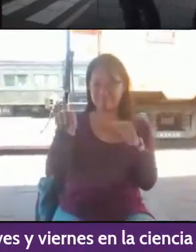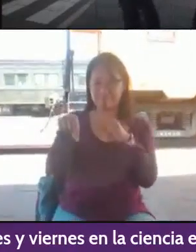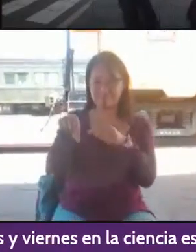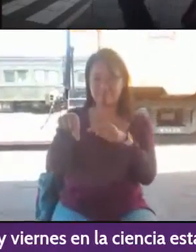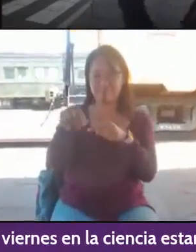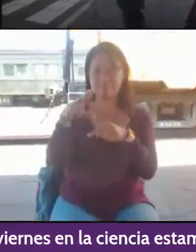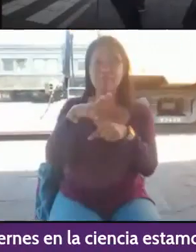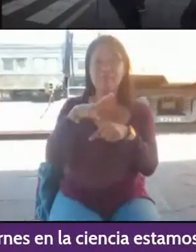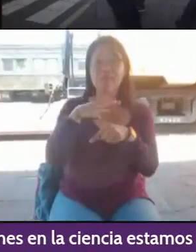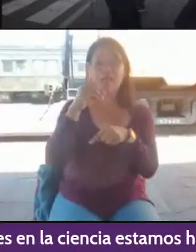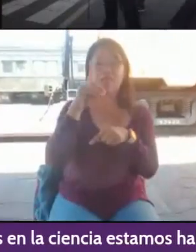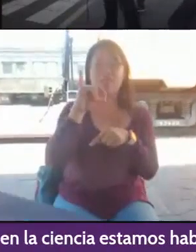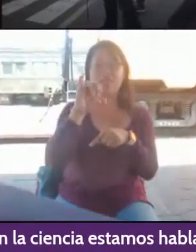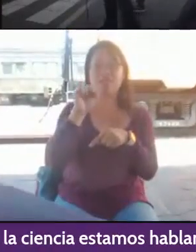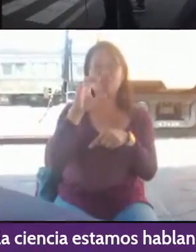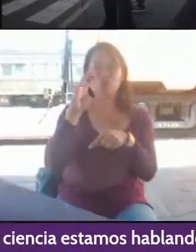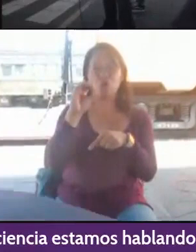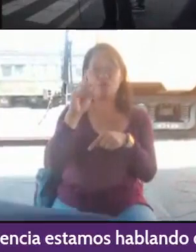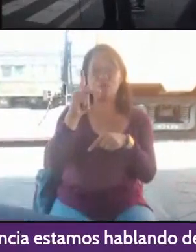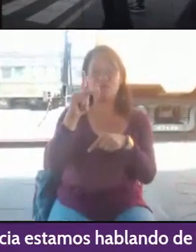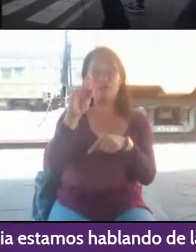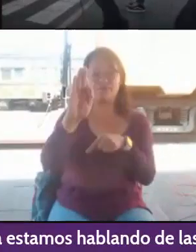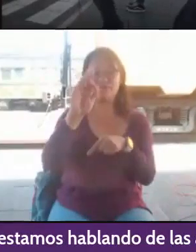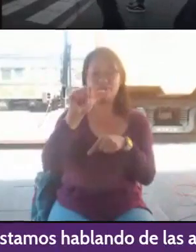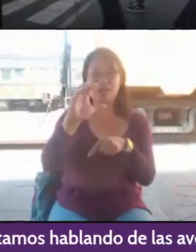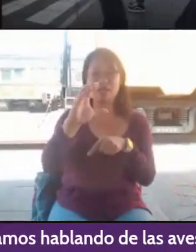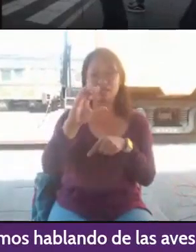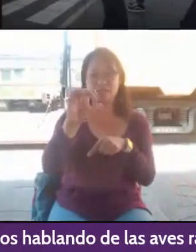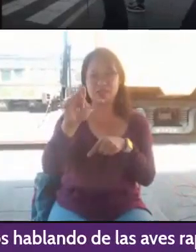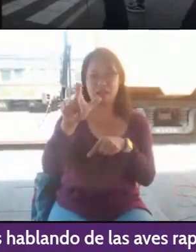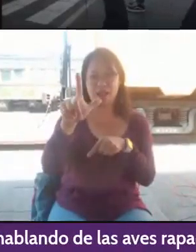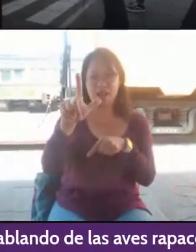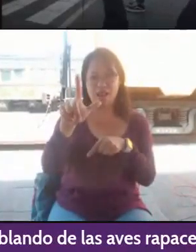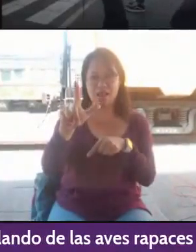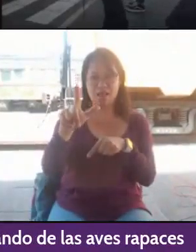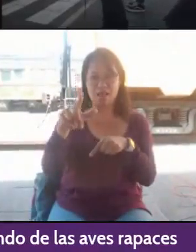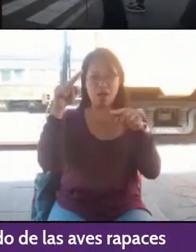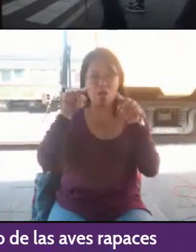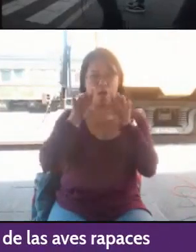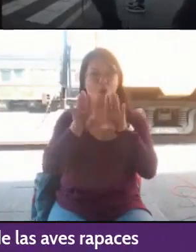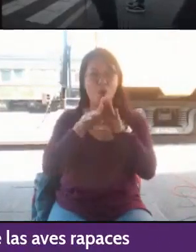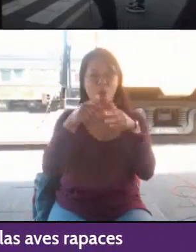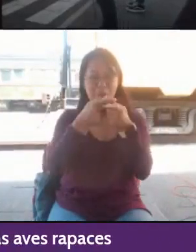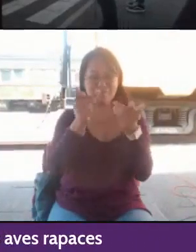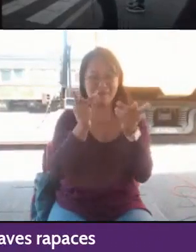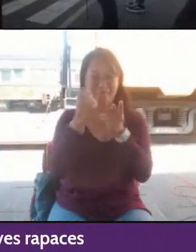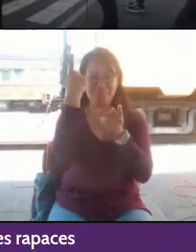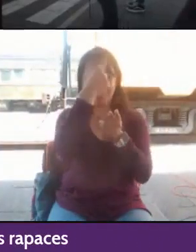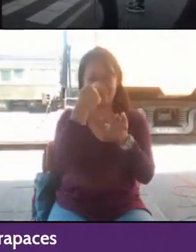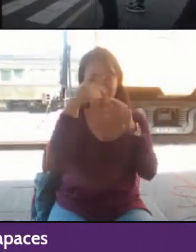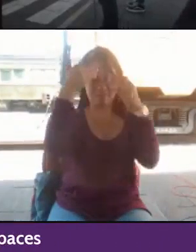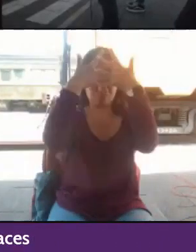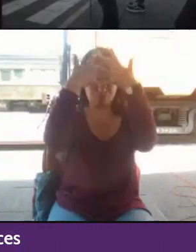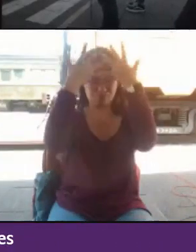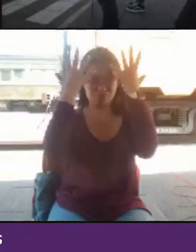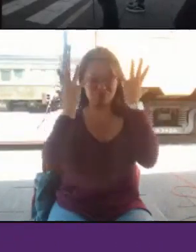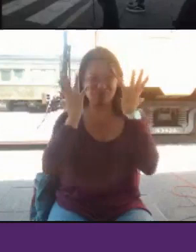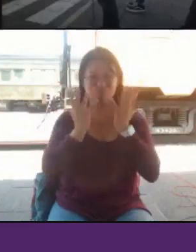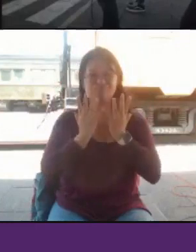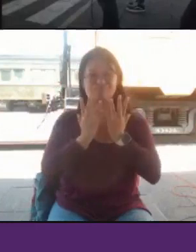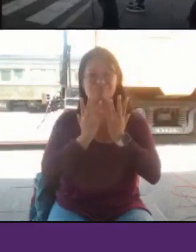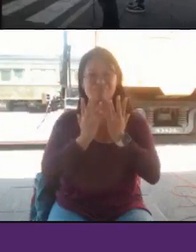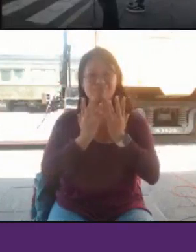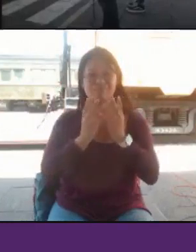disco facial, que es, ahí en la imagen, eso que le da la forma de plato en la cara, o aquí en Kimi, la que le da la forma